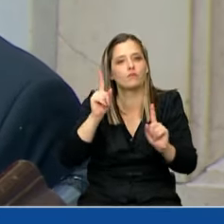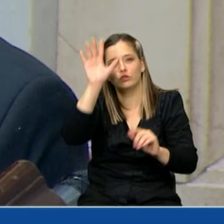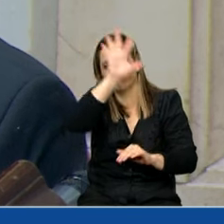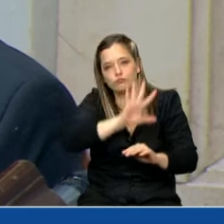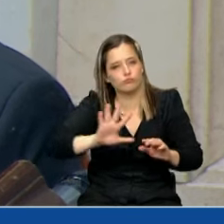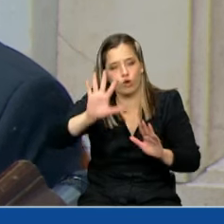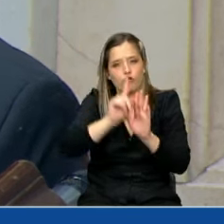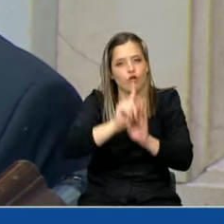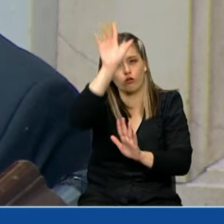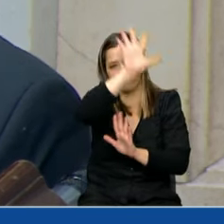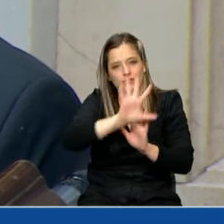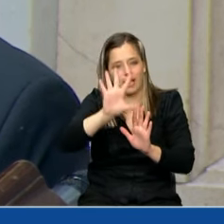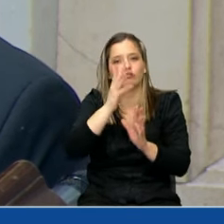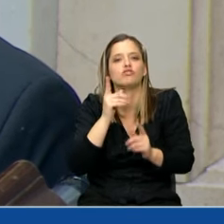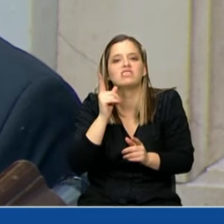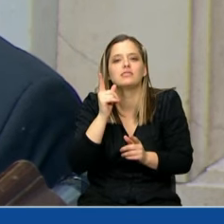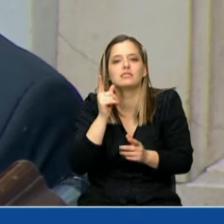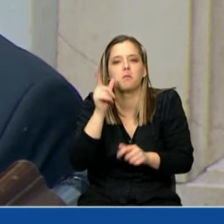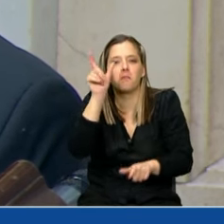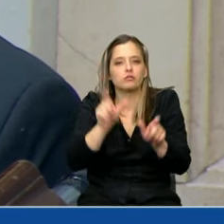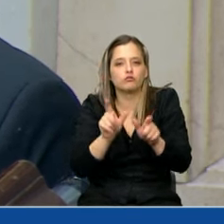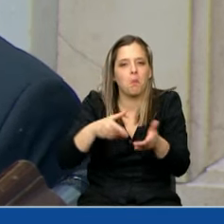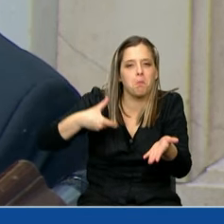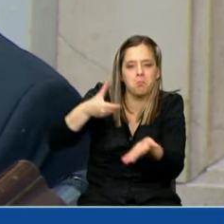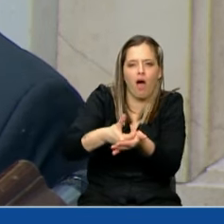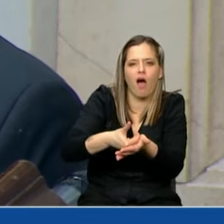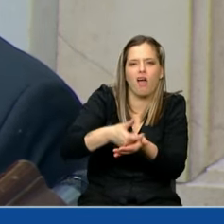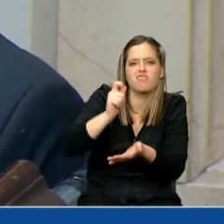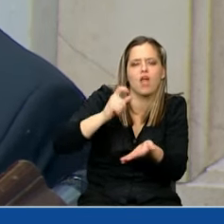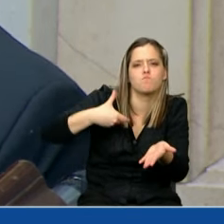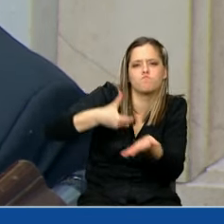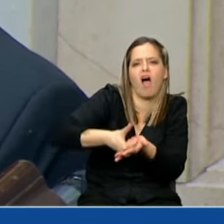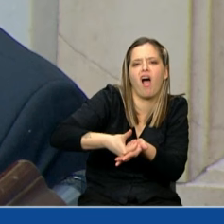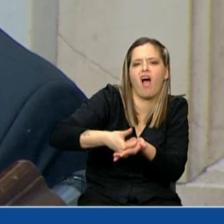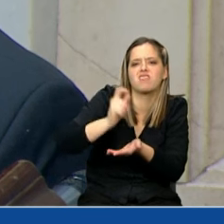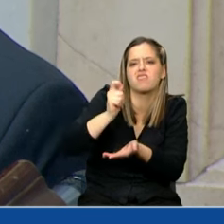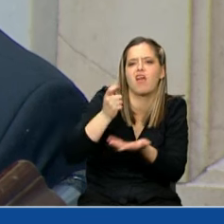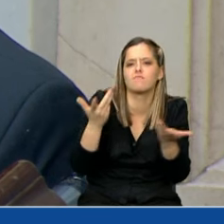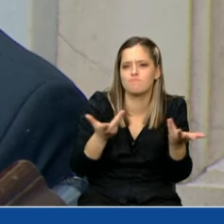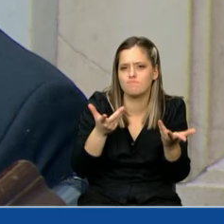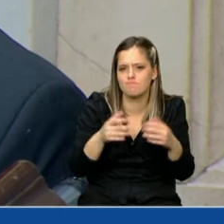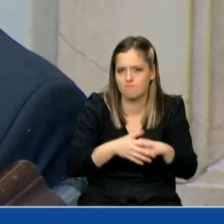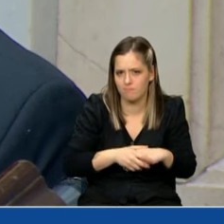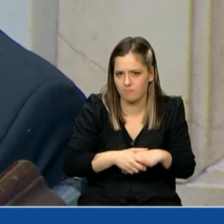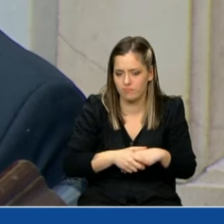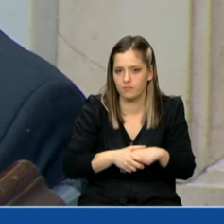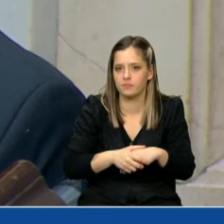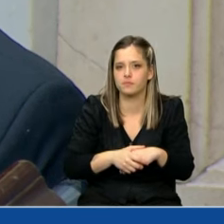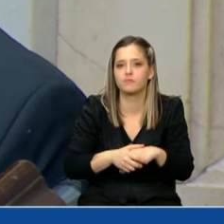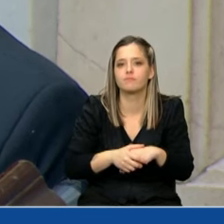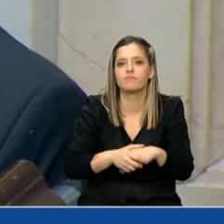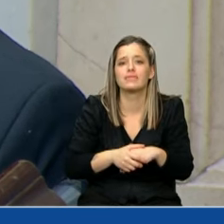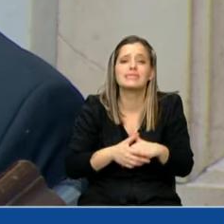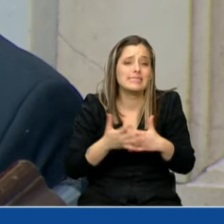eso la pregunta es quién paga esta diferencia quién paga ese contraf